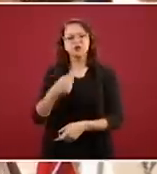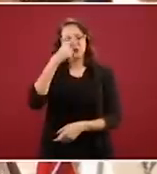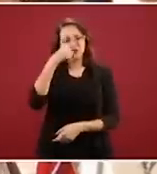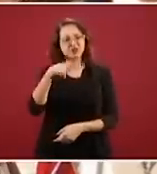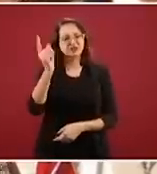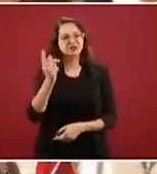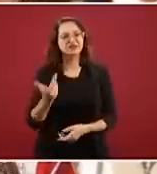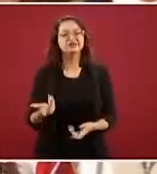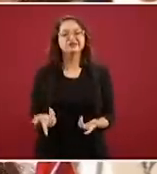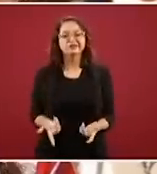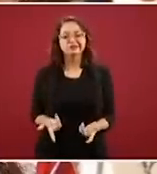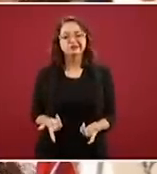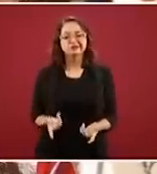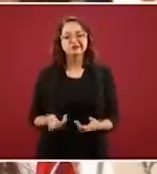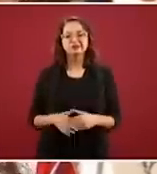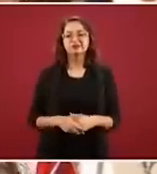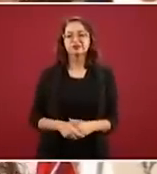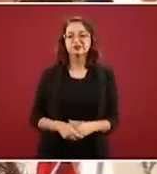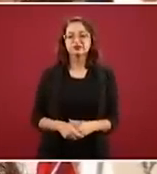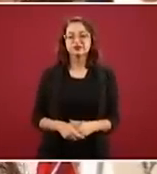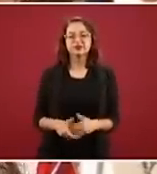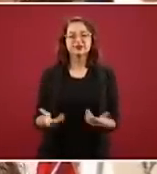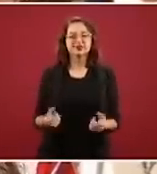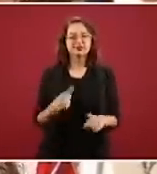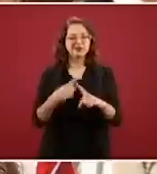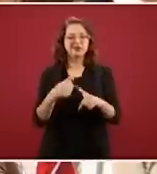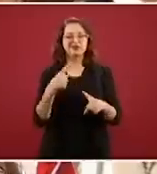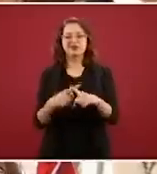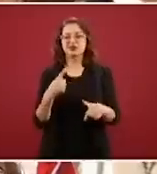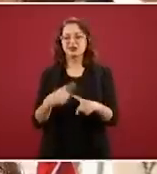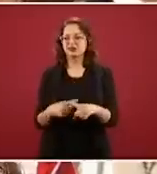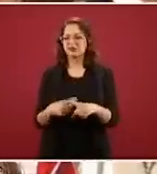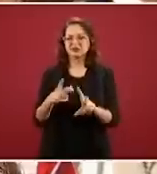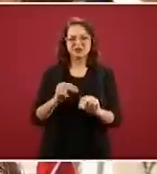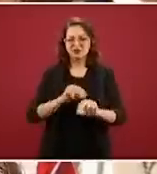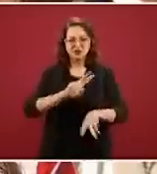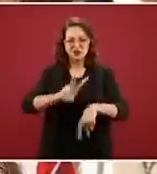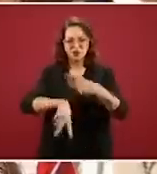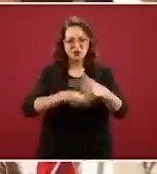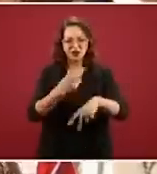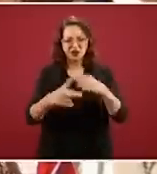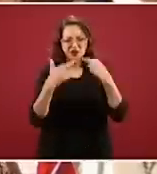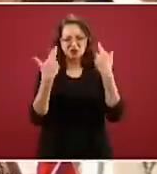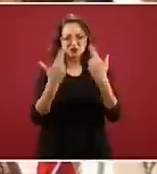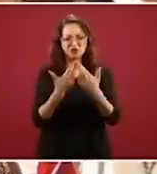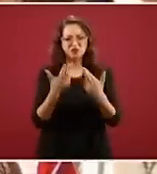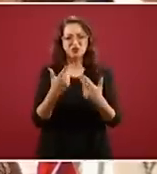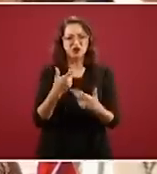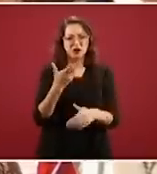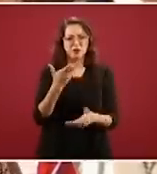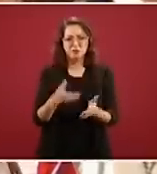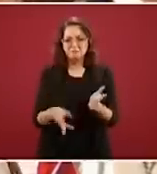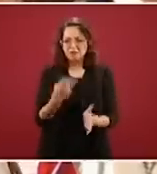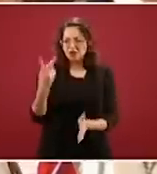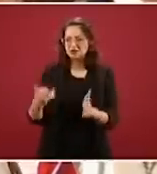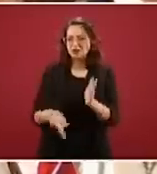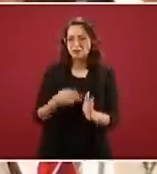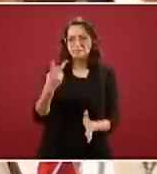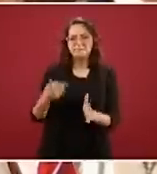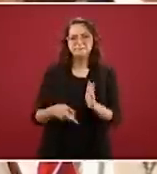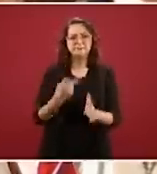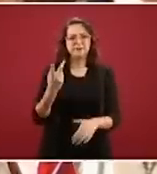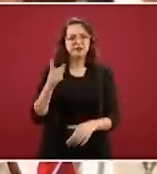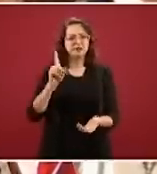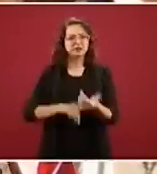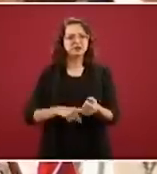saber pues quiénes son los que, además de no estar acudiendo, pues tienen altos índices de